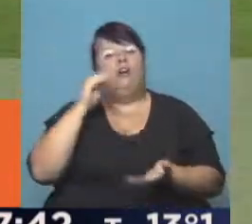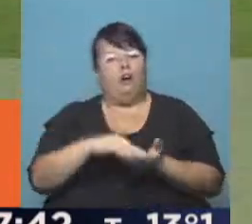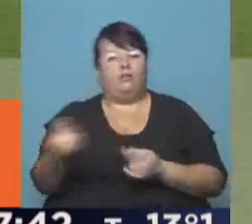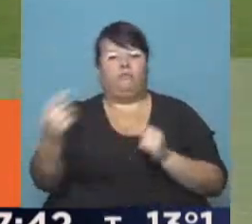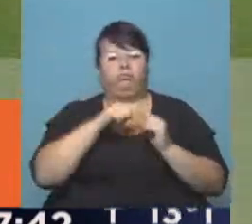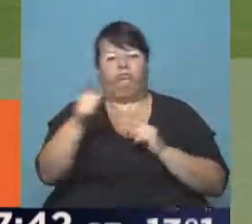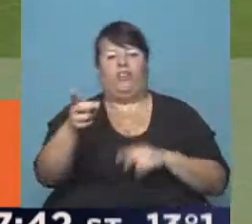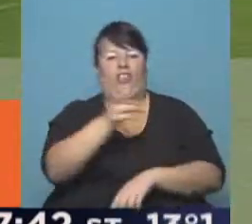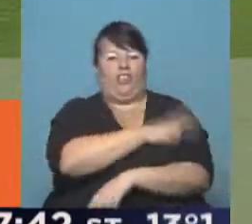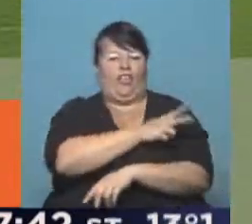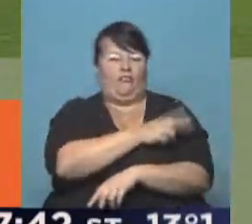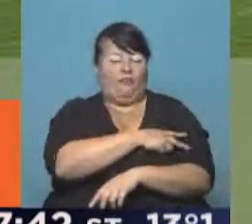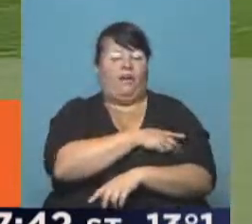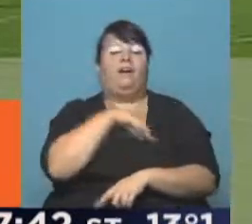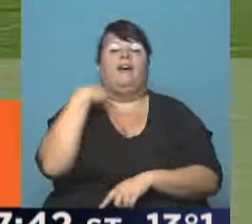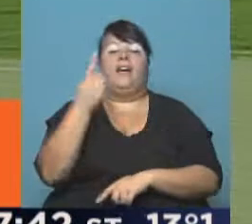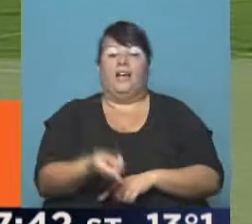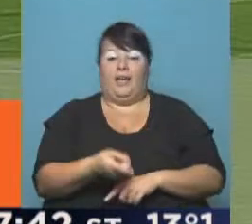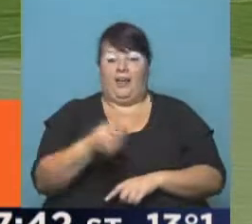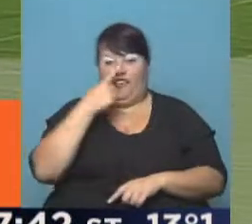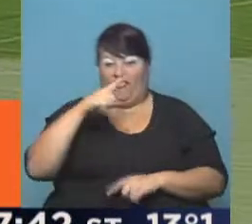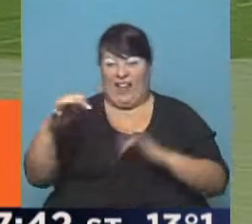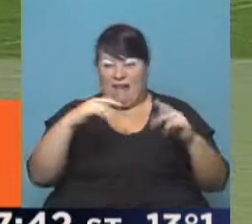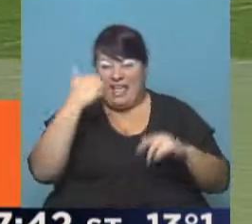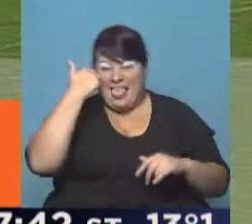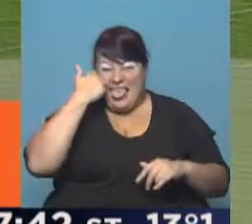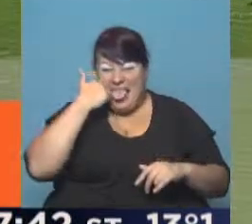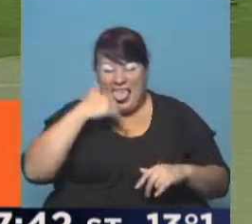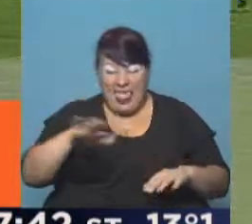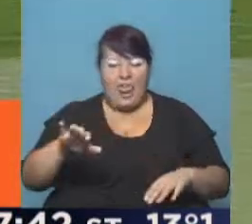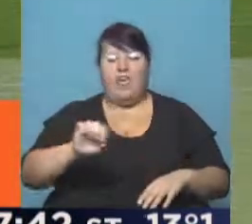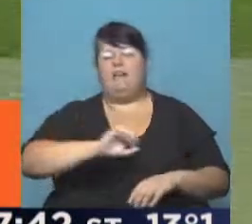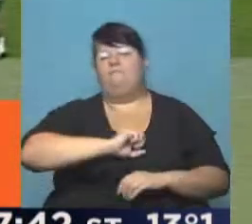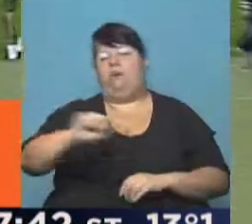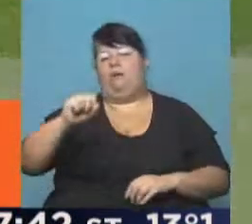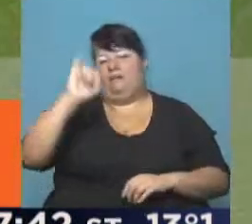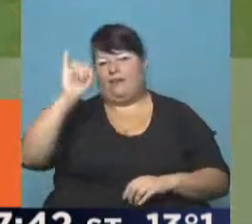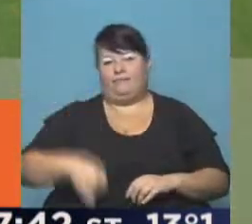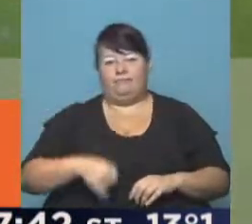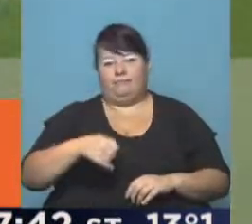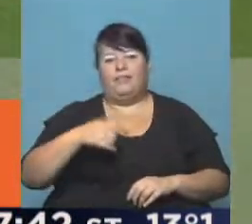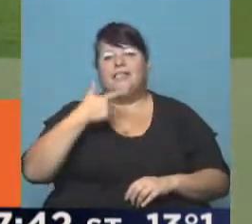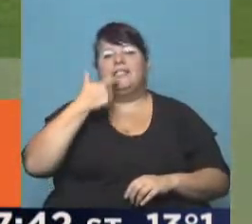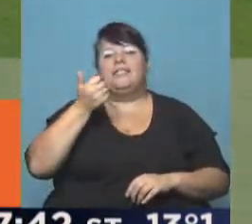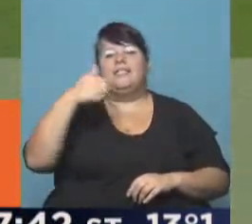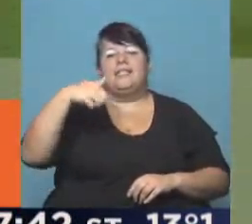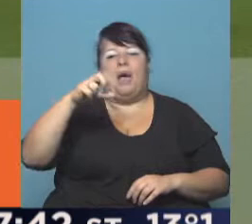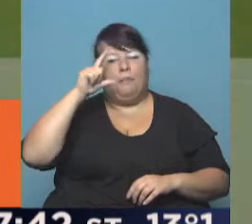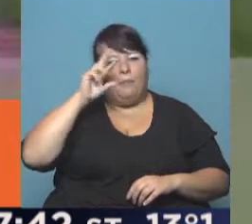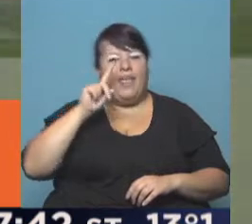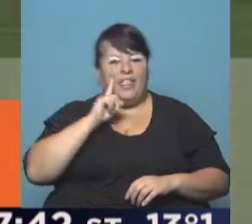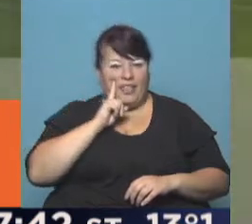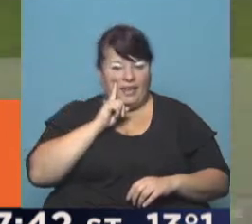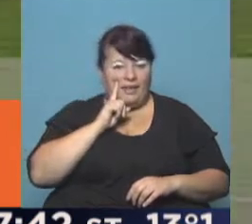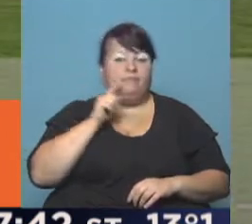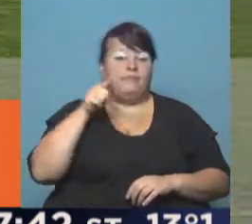en un defensor. E iba a llegar ya en el final del partido, en el último suspiro, el máximo goleador, Sampedri,